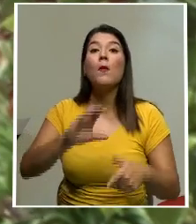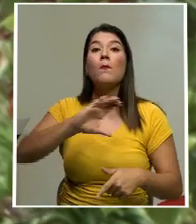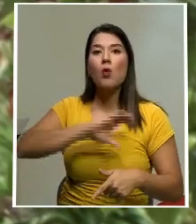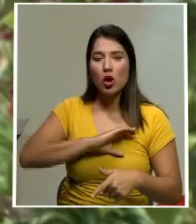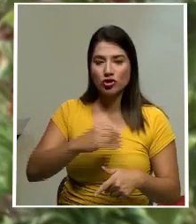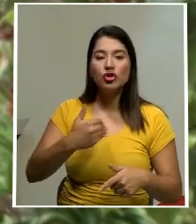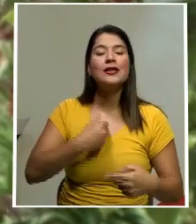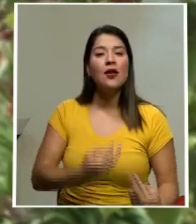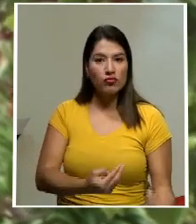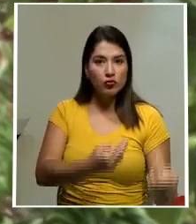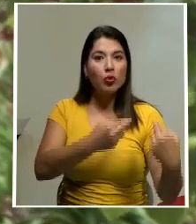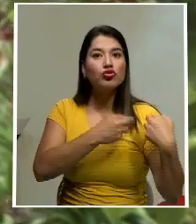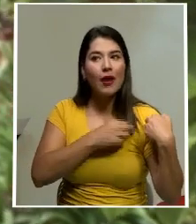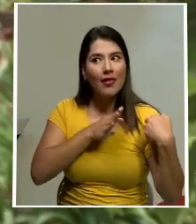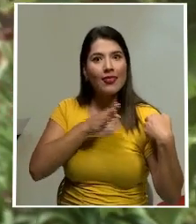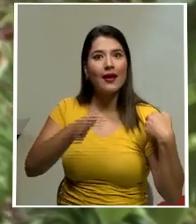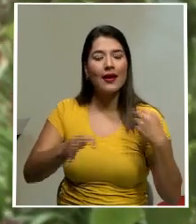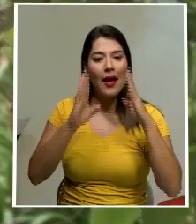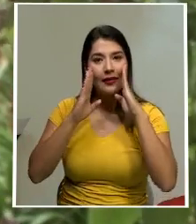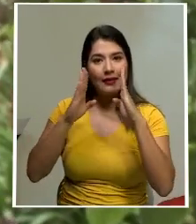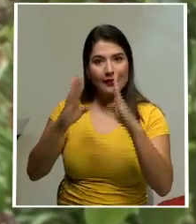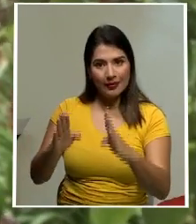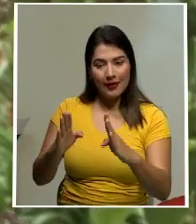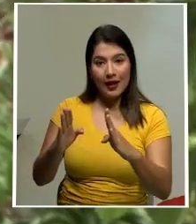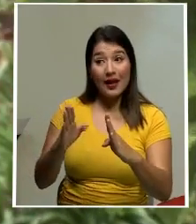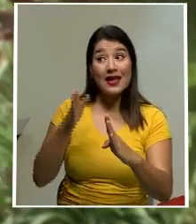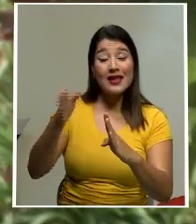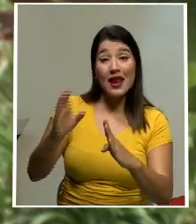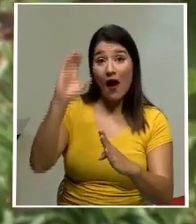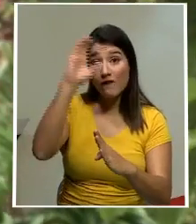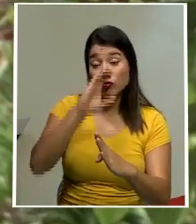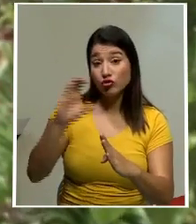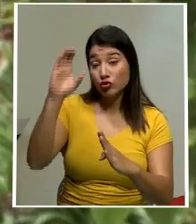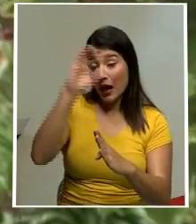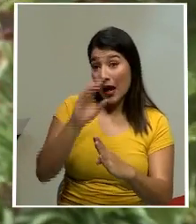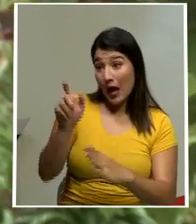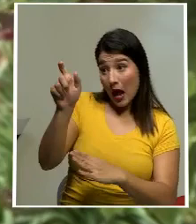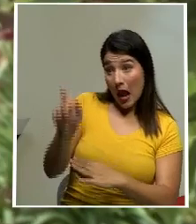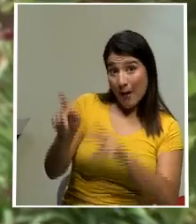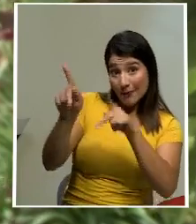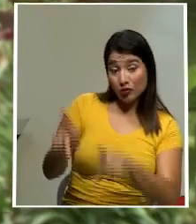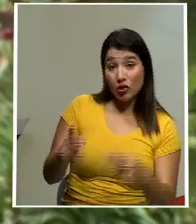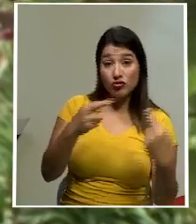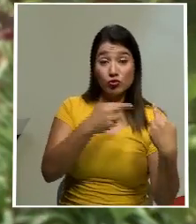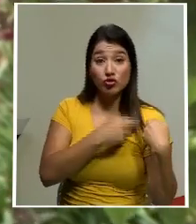la obligación de atender el llamado, buscar a la persona ofensora